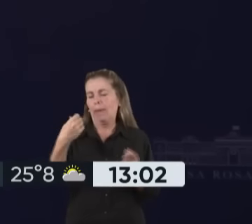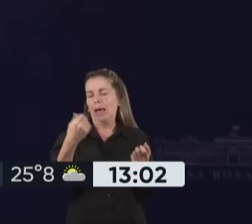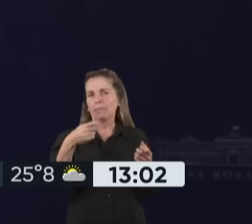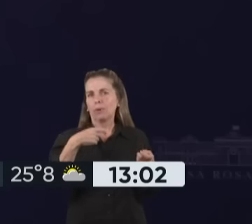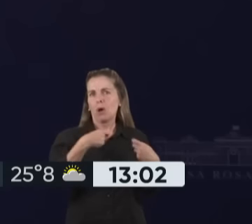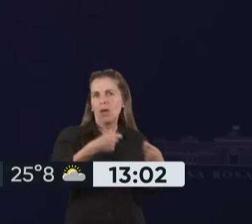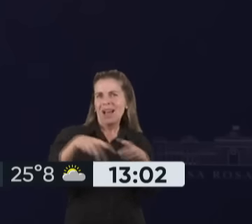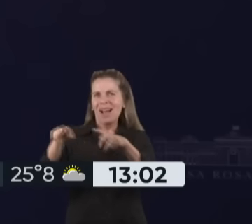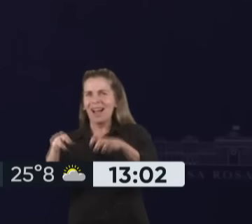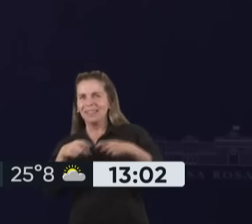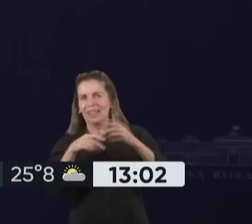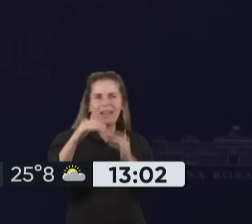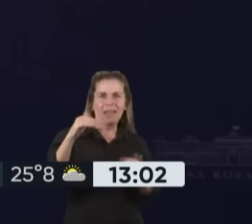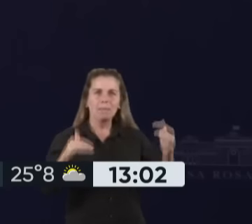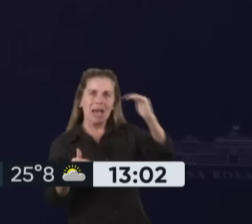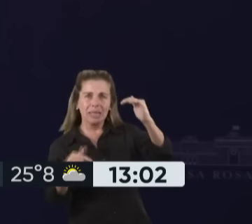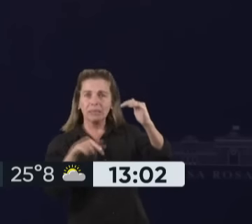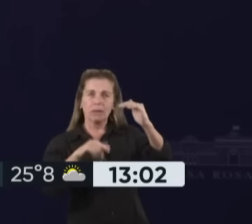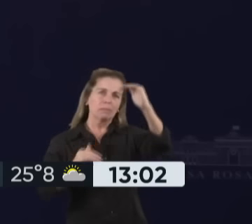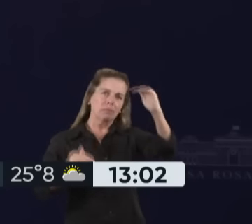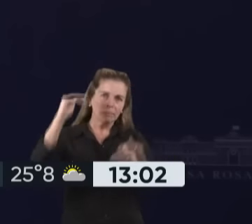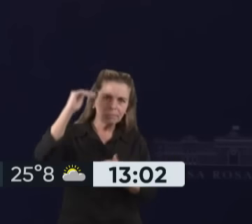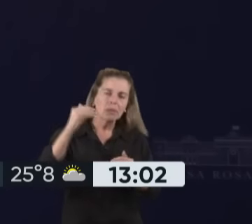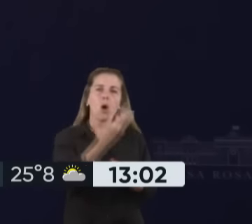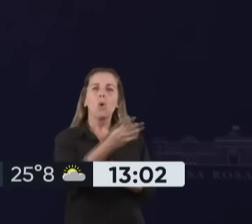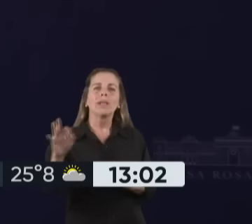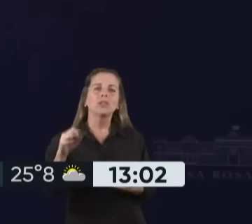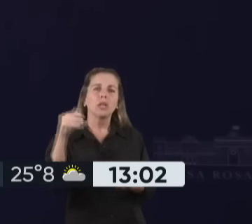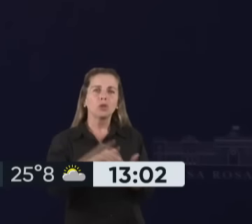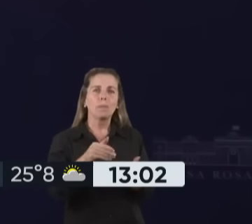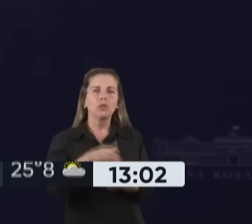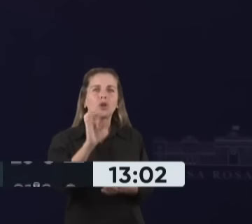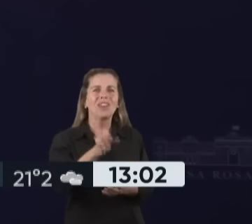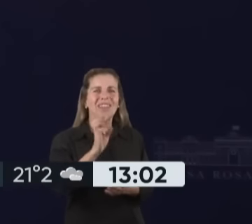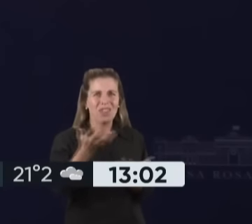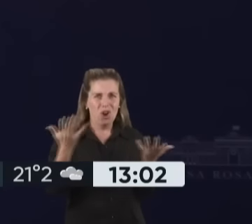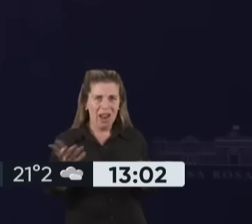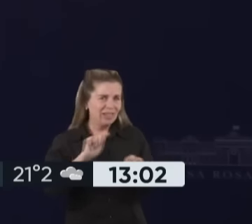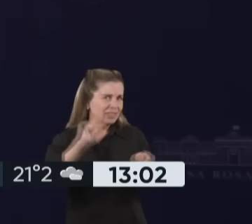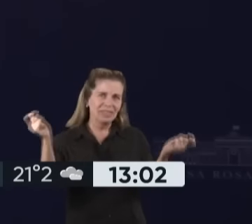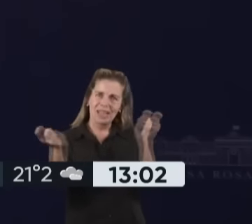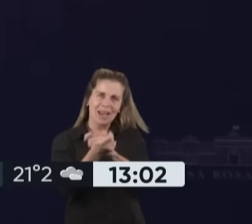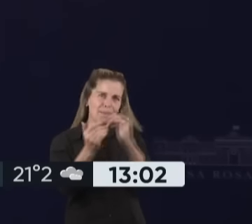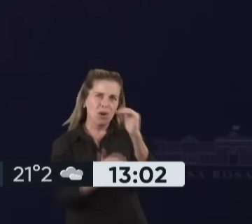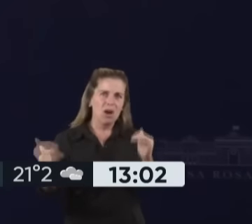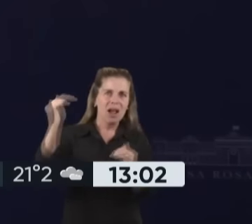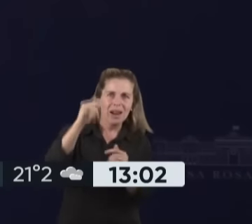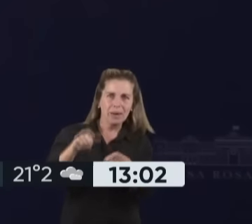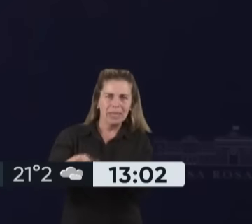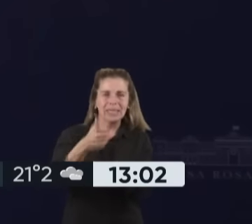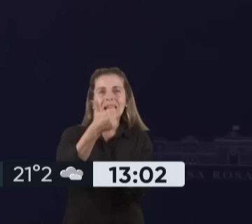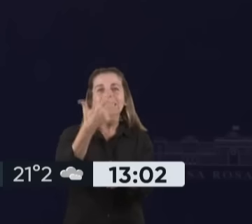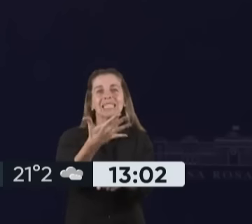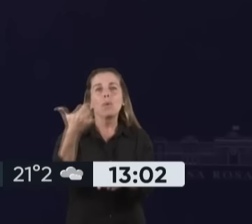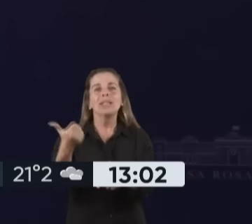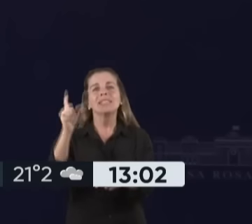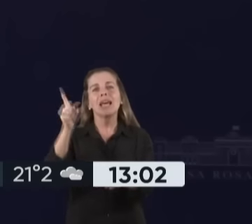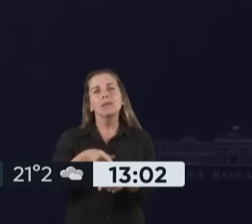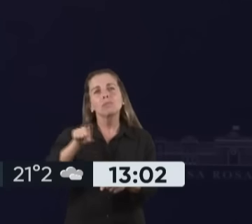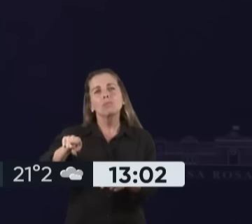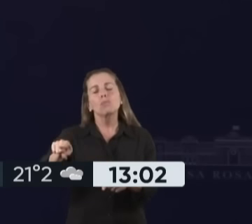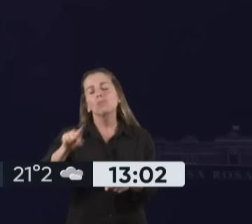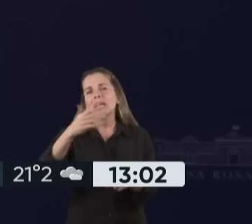operativa anual promedio de 400 millones de dólares a una empresa con un superávit operativo de 56,6